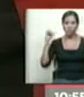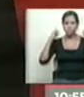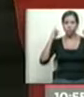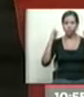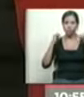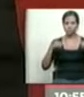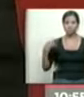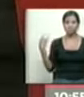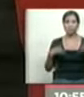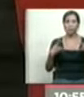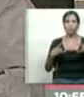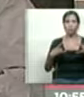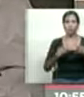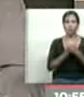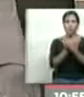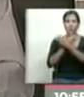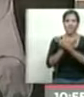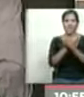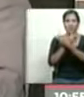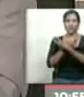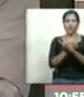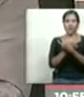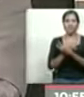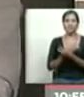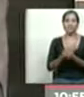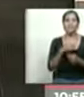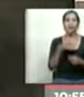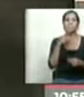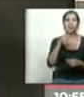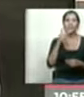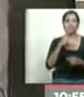La espantó. El Gargamel de la política. Miren,